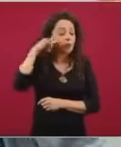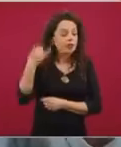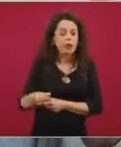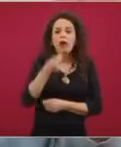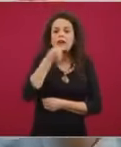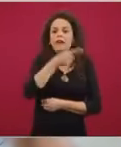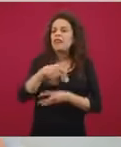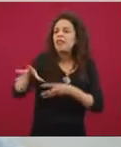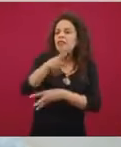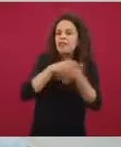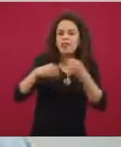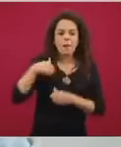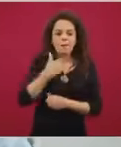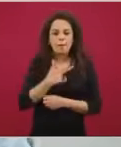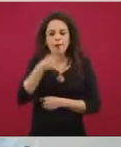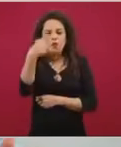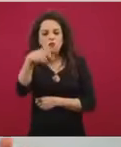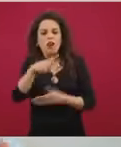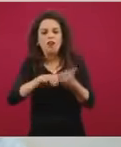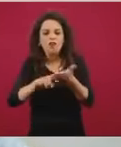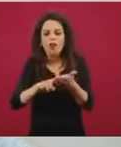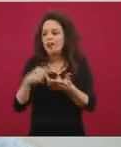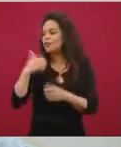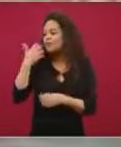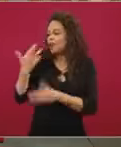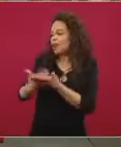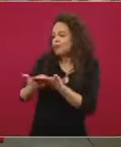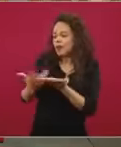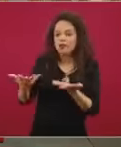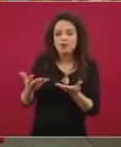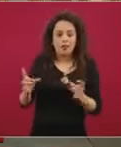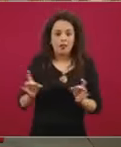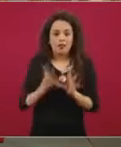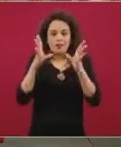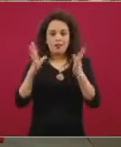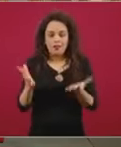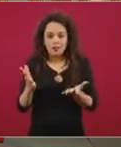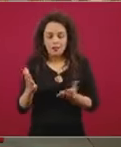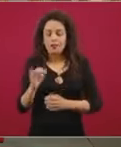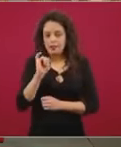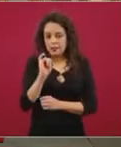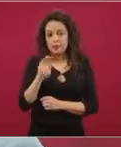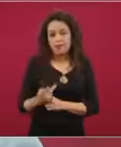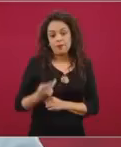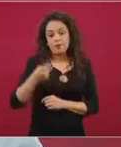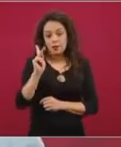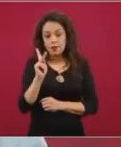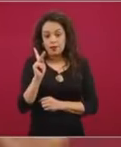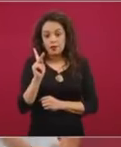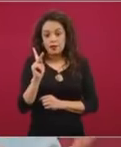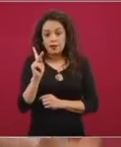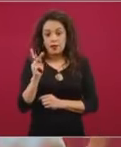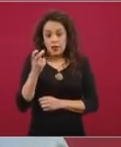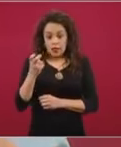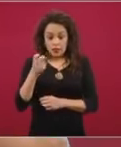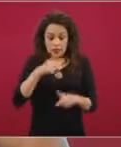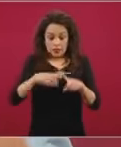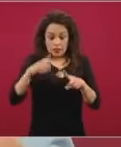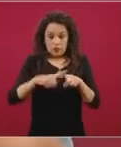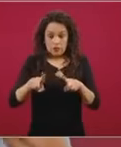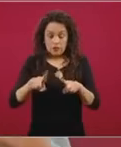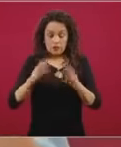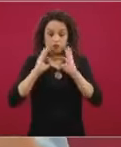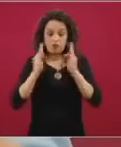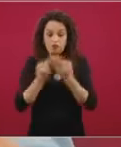verde, mejor pásame el tuyo, o sea, lo que sea. Y una forma también de llevar todas estas medidas